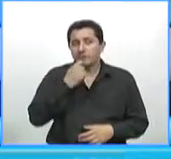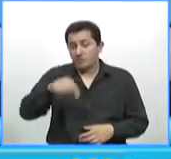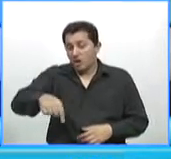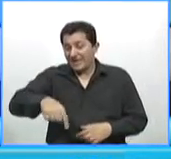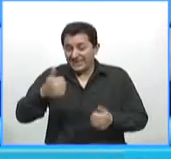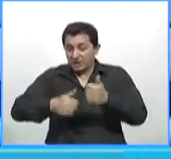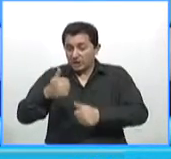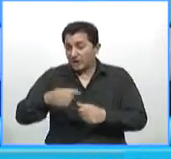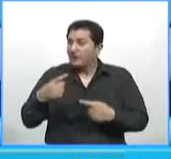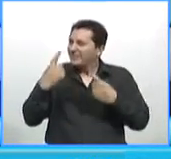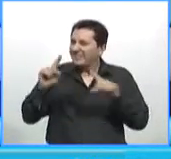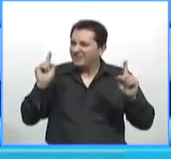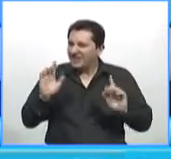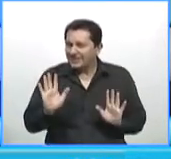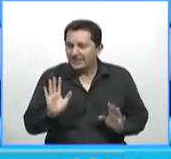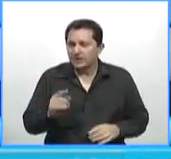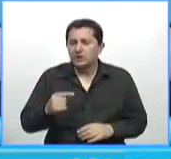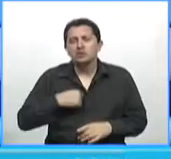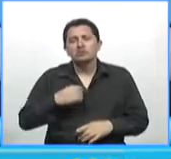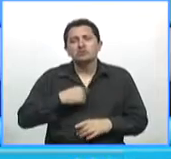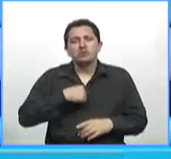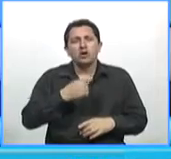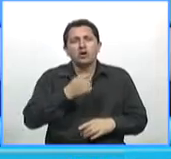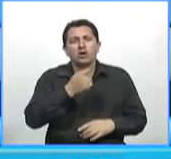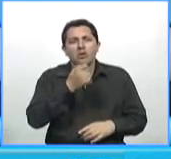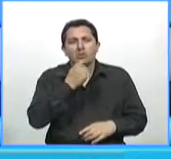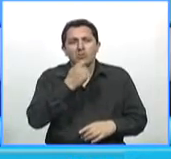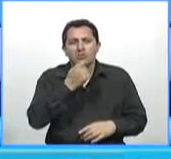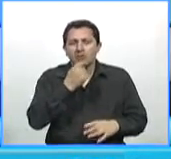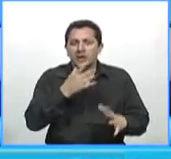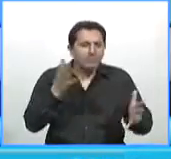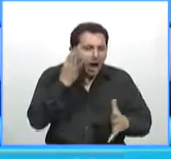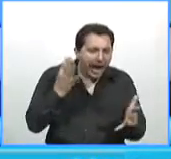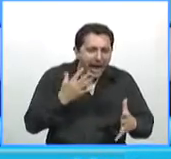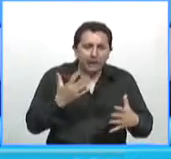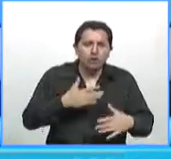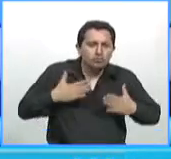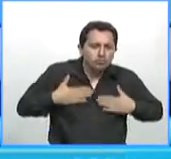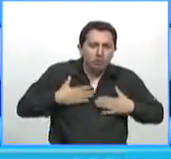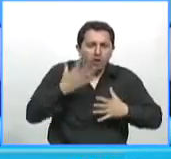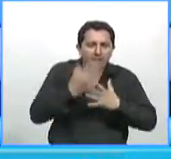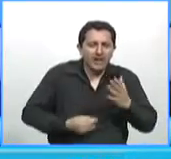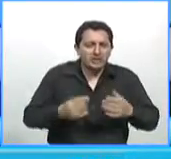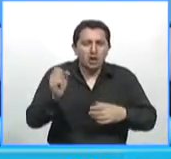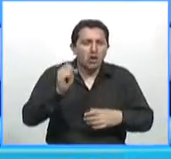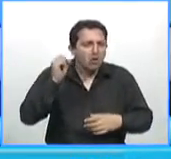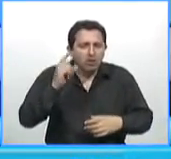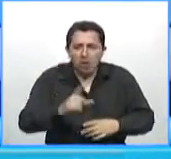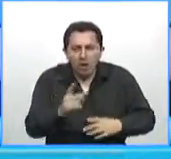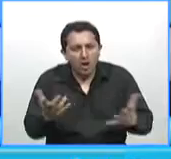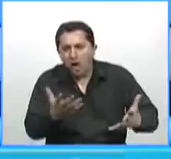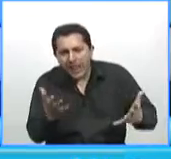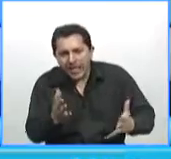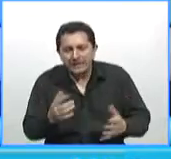torneo distinto de otros, yo generalmente me ponía mal si yo no podía hacer algo no podía haber evitado un gol o ciertas